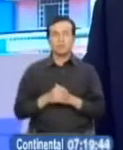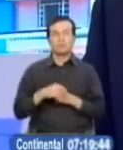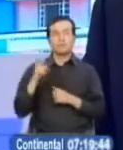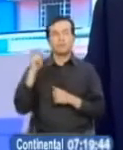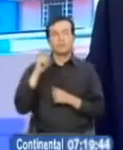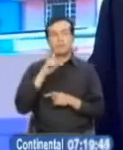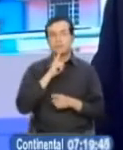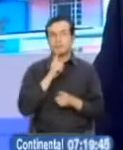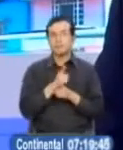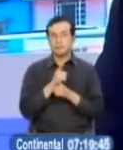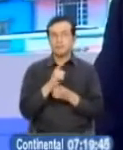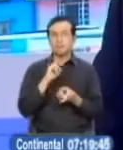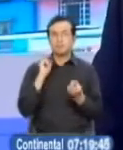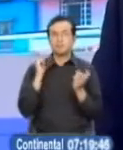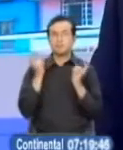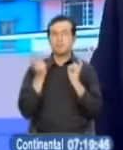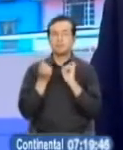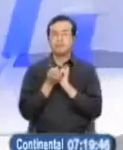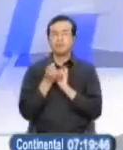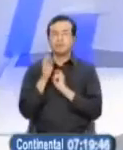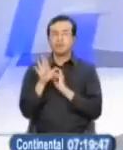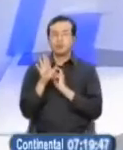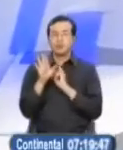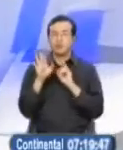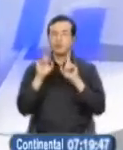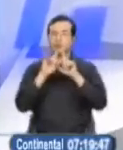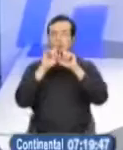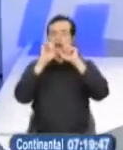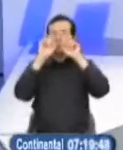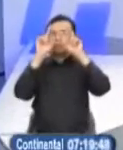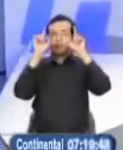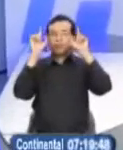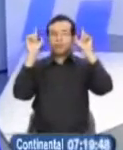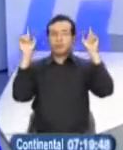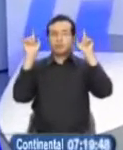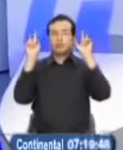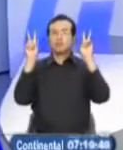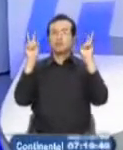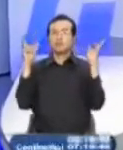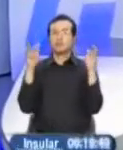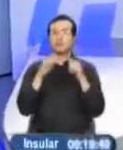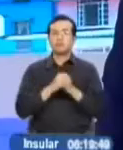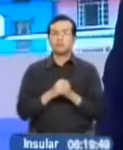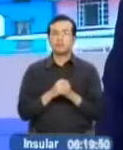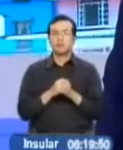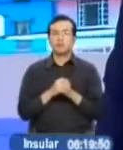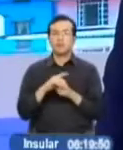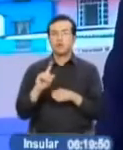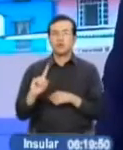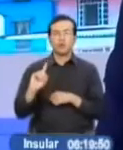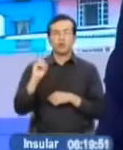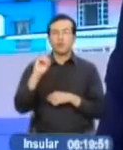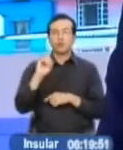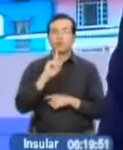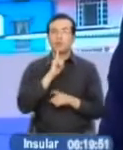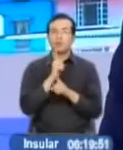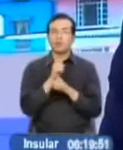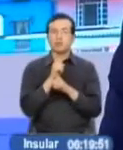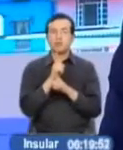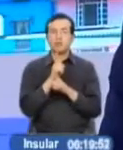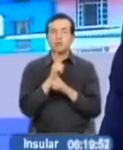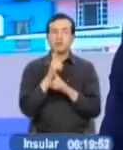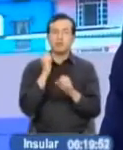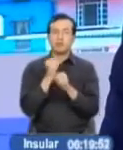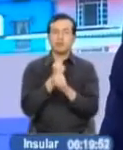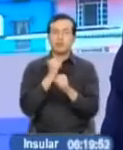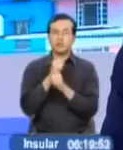que necesariamente convertir su objeto social en una como único y exclusivo para hacer tercerización